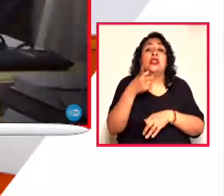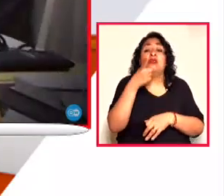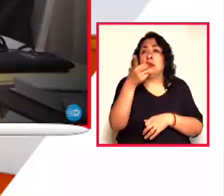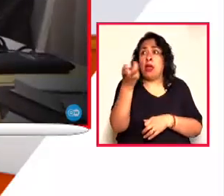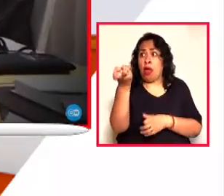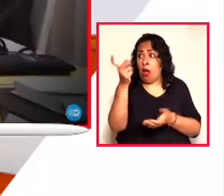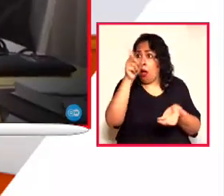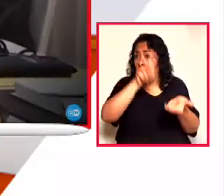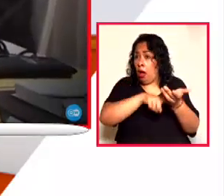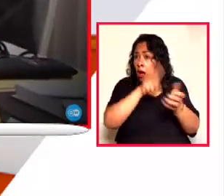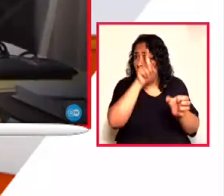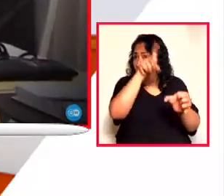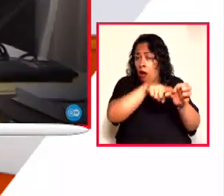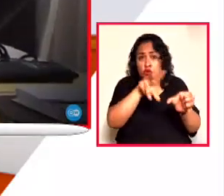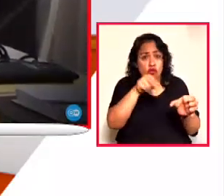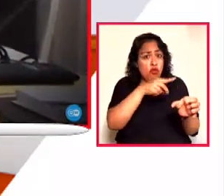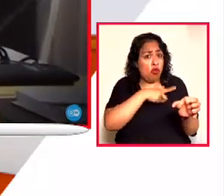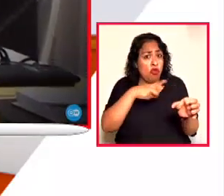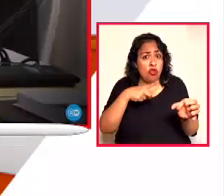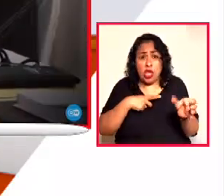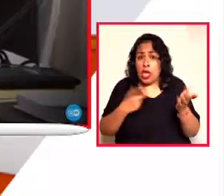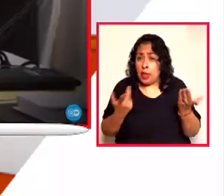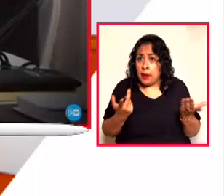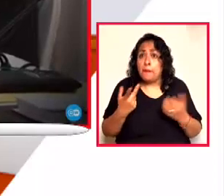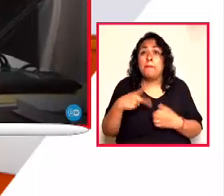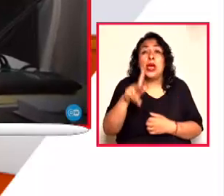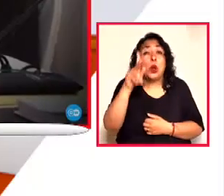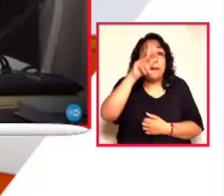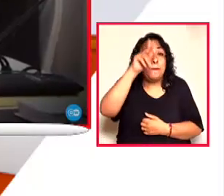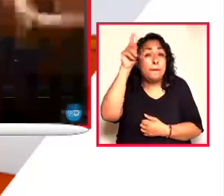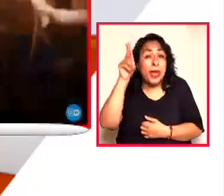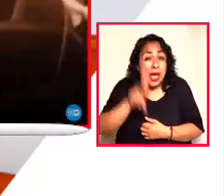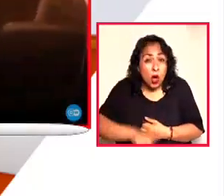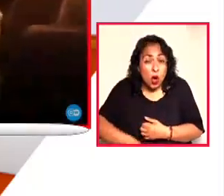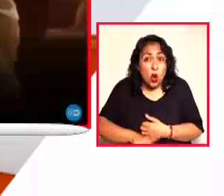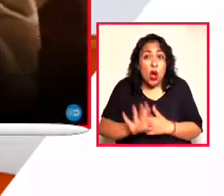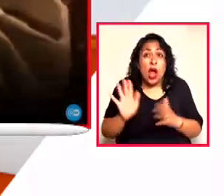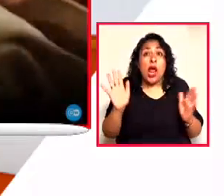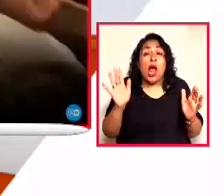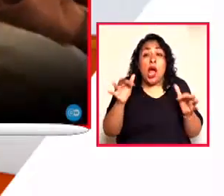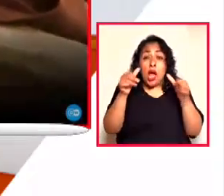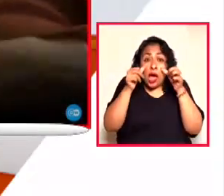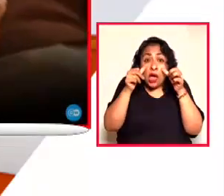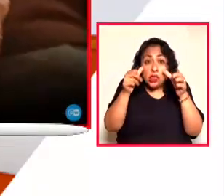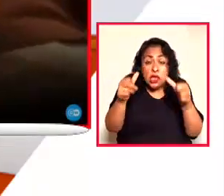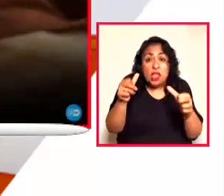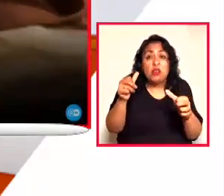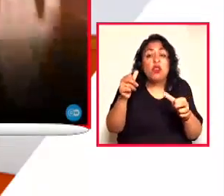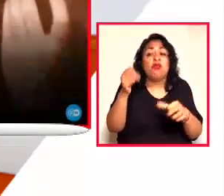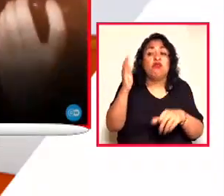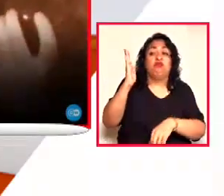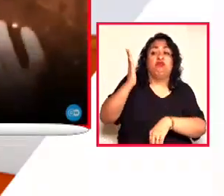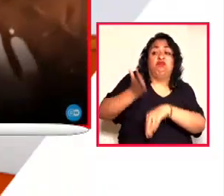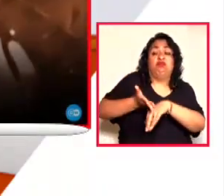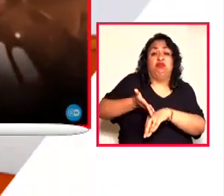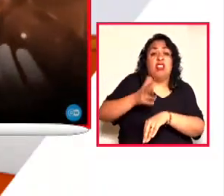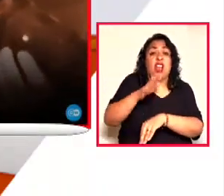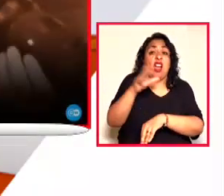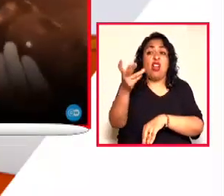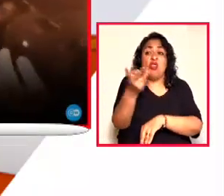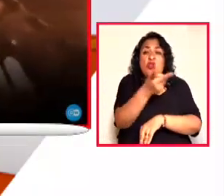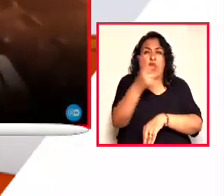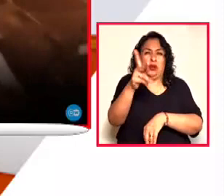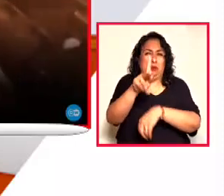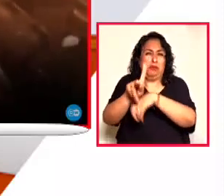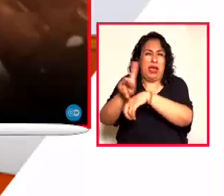en el Consejo de Derechos Humanos, pero lo que es peor, está atento a imponer sanciones a estos actores